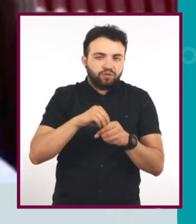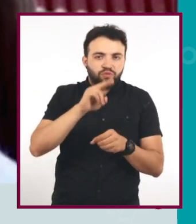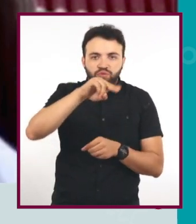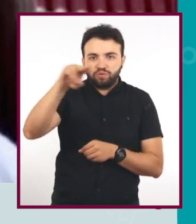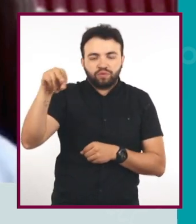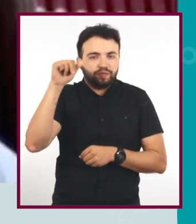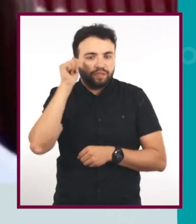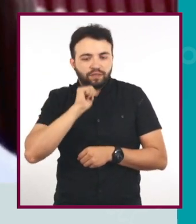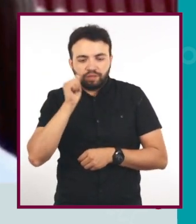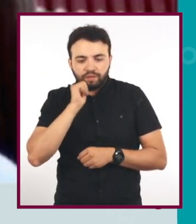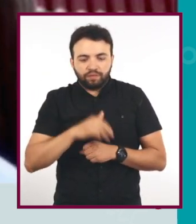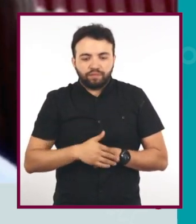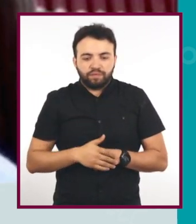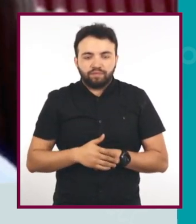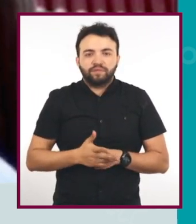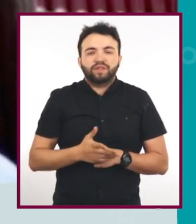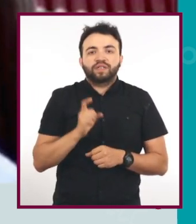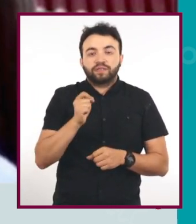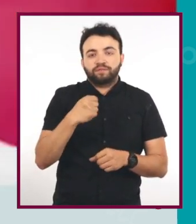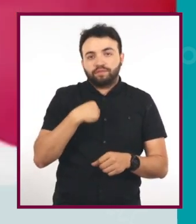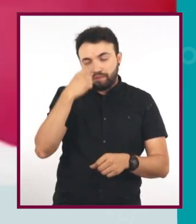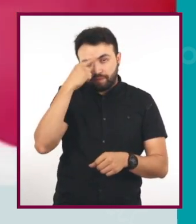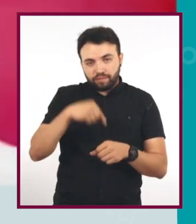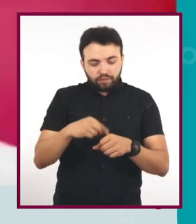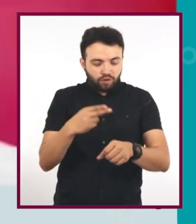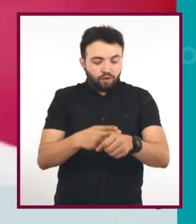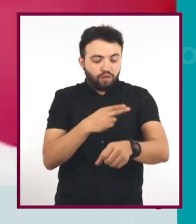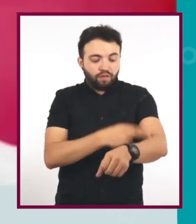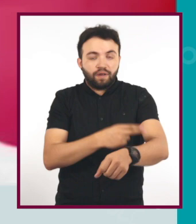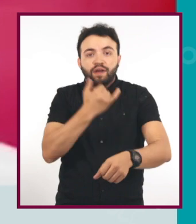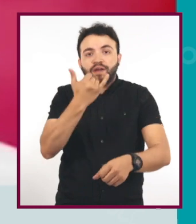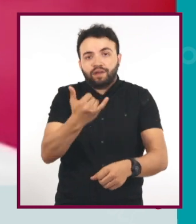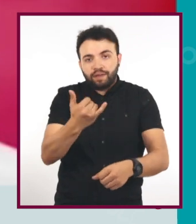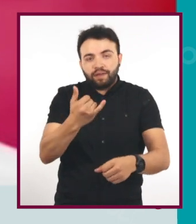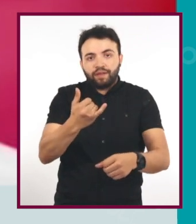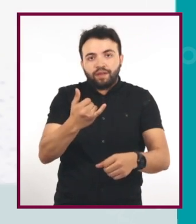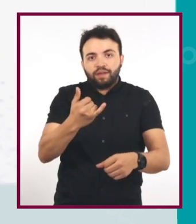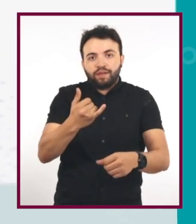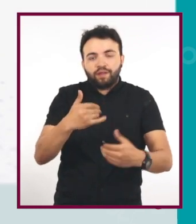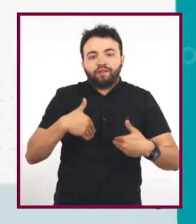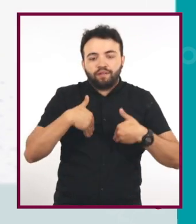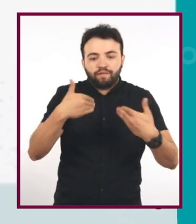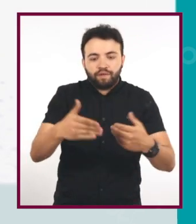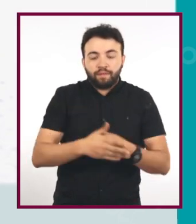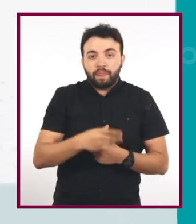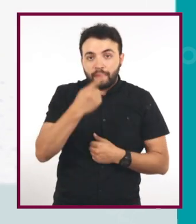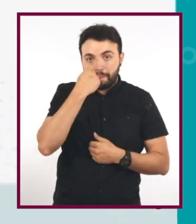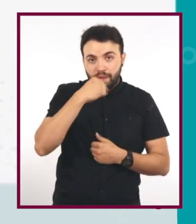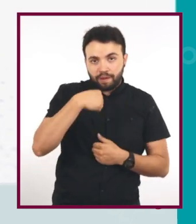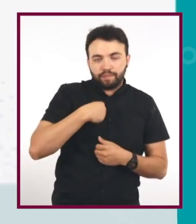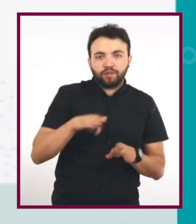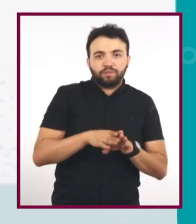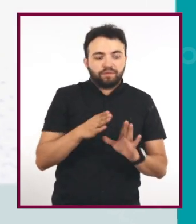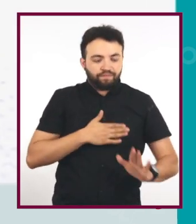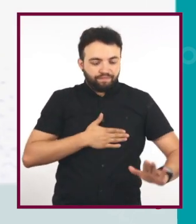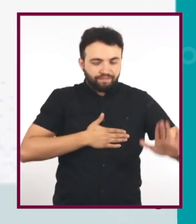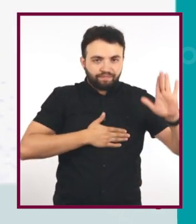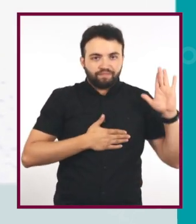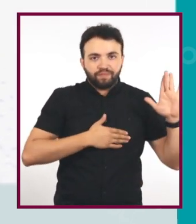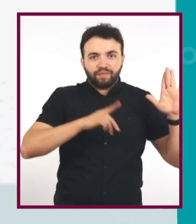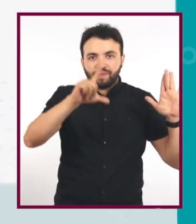mutuo, la confianza, sin secretos siempre. La confianza y la honestidad. Para mí es la lealtad,